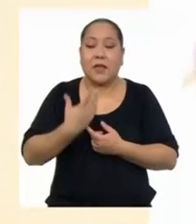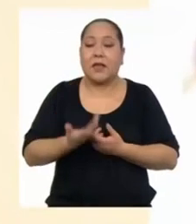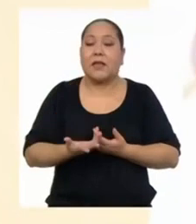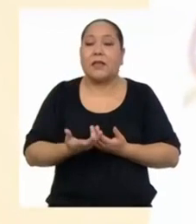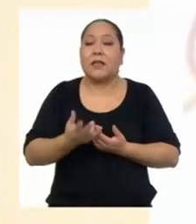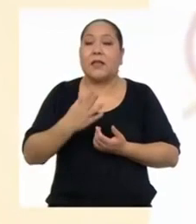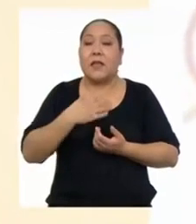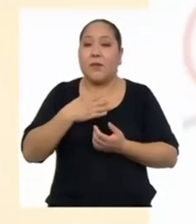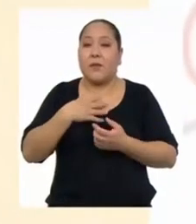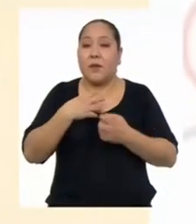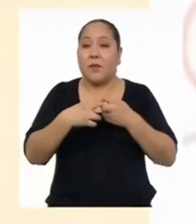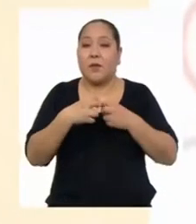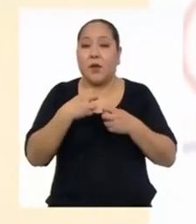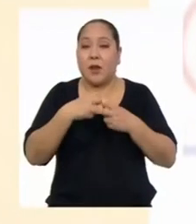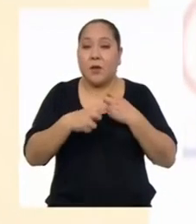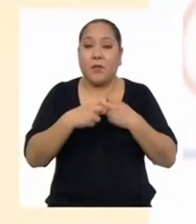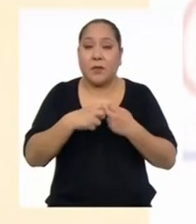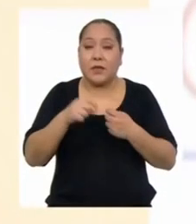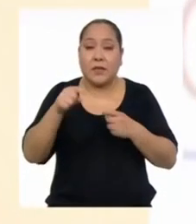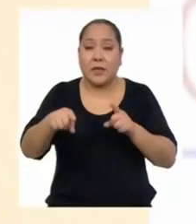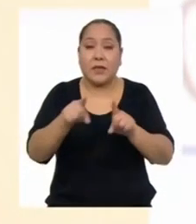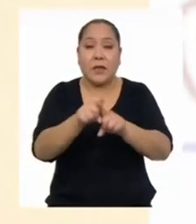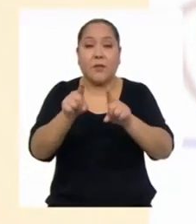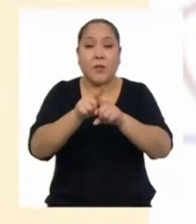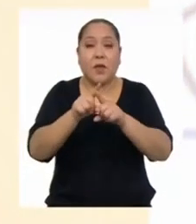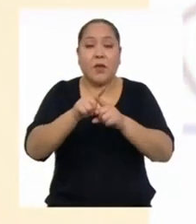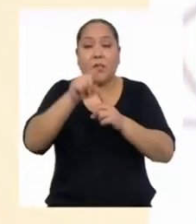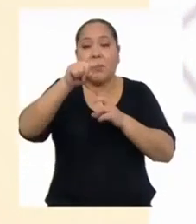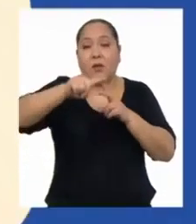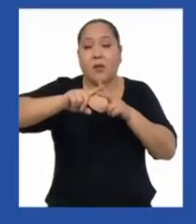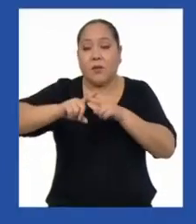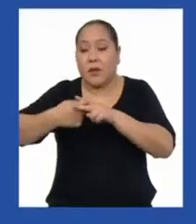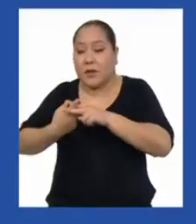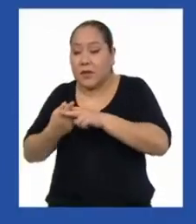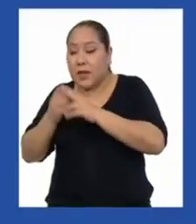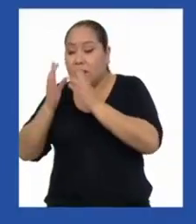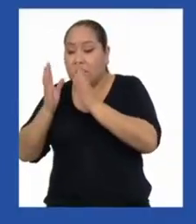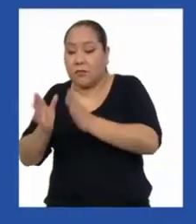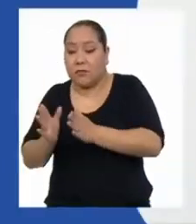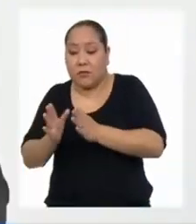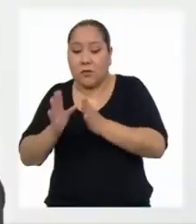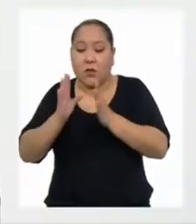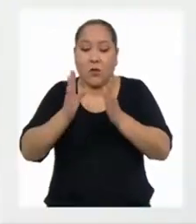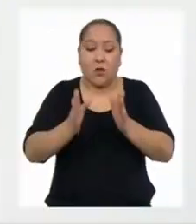tener espacio para desarrollar un inicio, nudo y un desenlace.